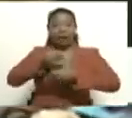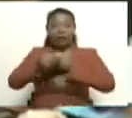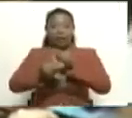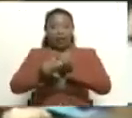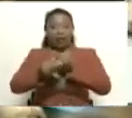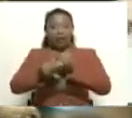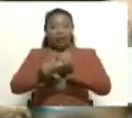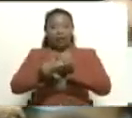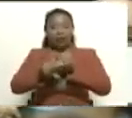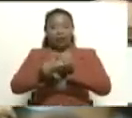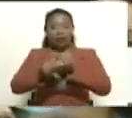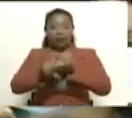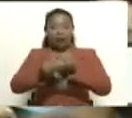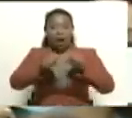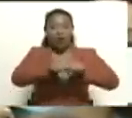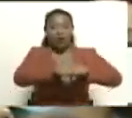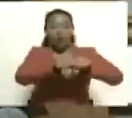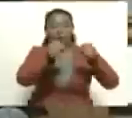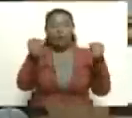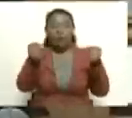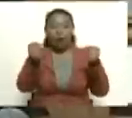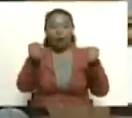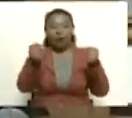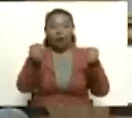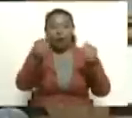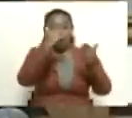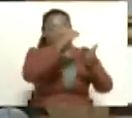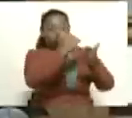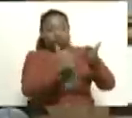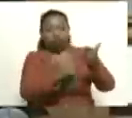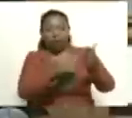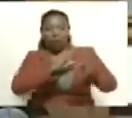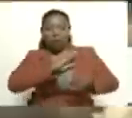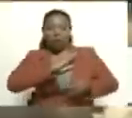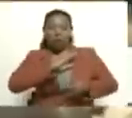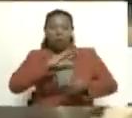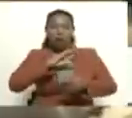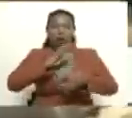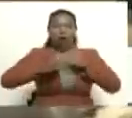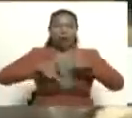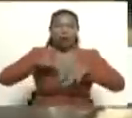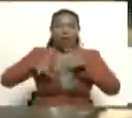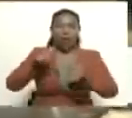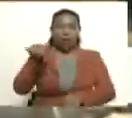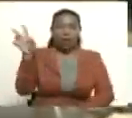orden interno de la patria. Pero hay cosas más graves.